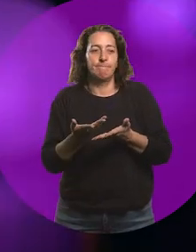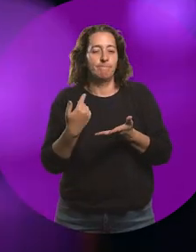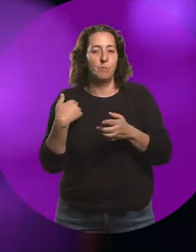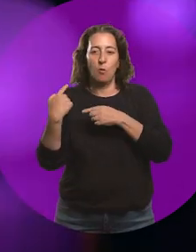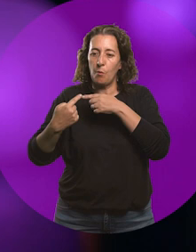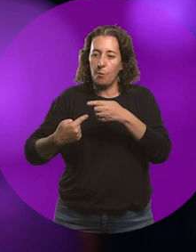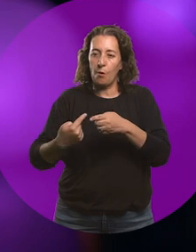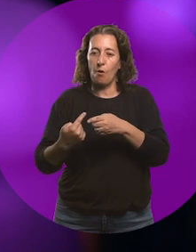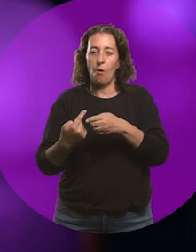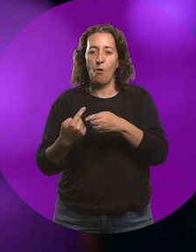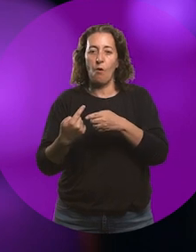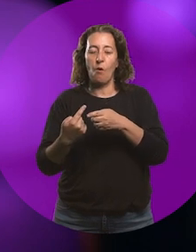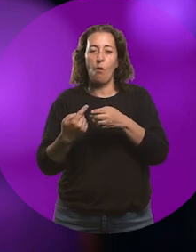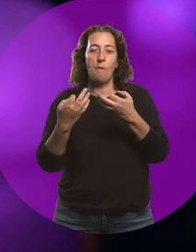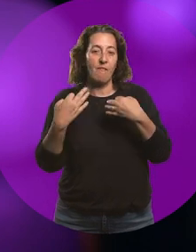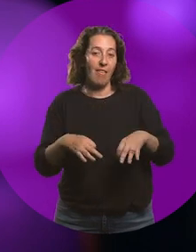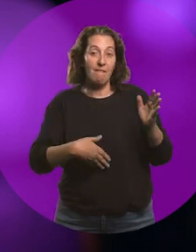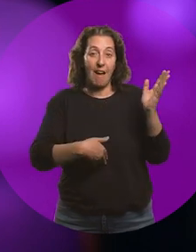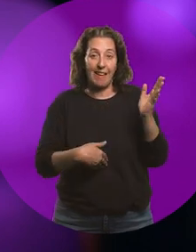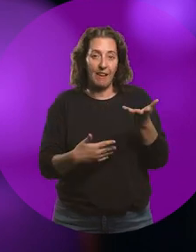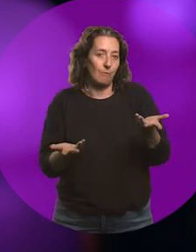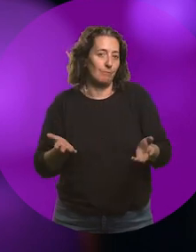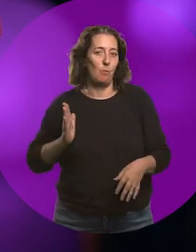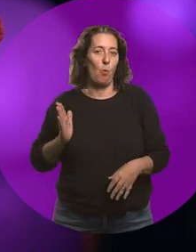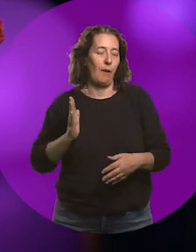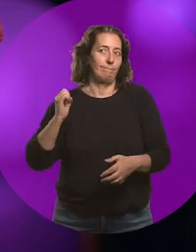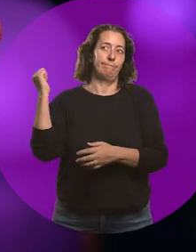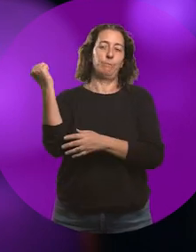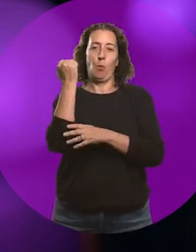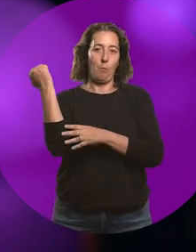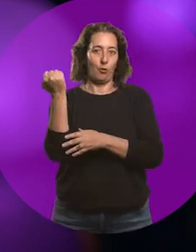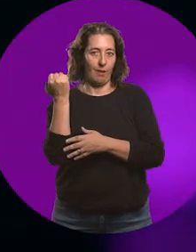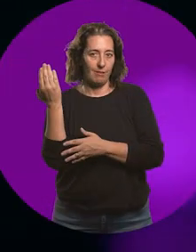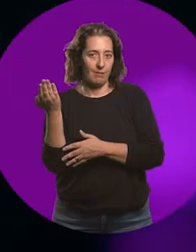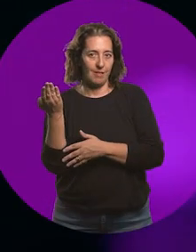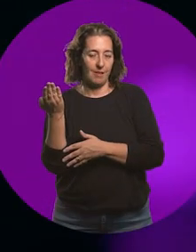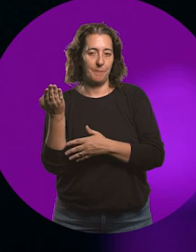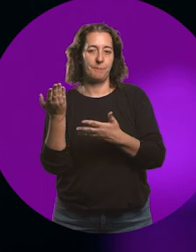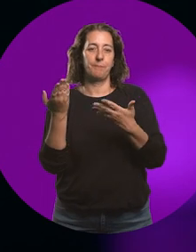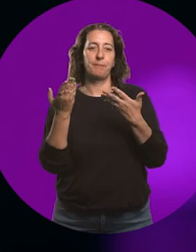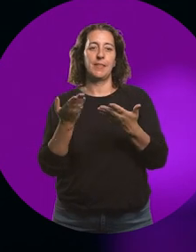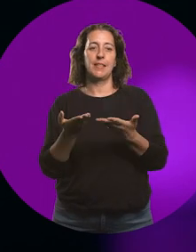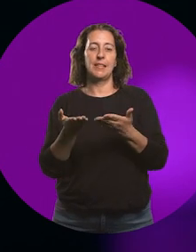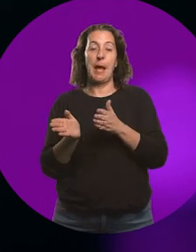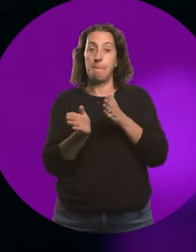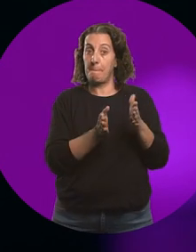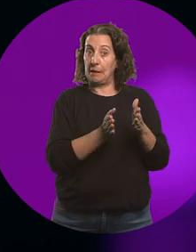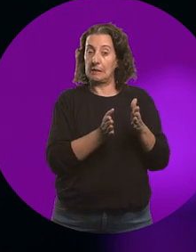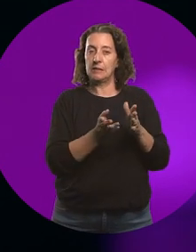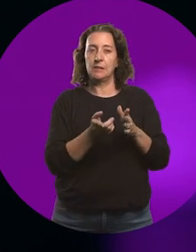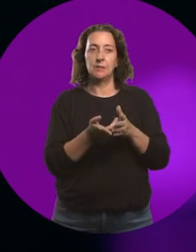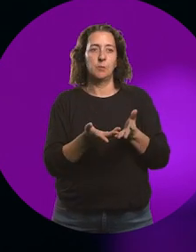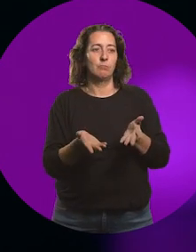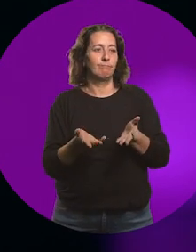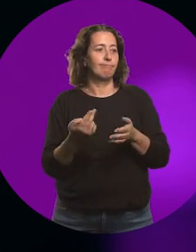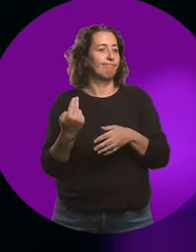carrera o de un palo en el que la mujer tiene una preponderancia enorme, ¿no? Y por el otro, como que nunca